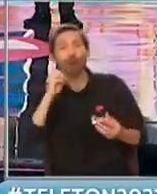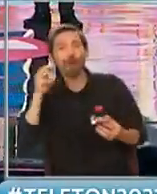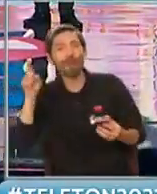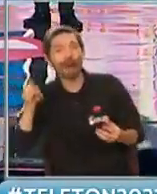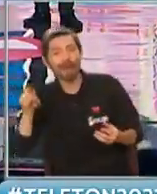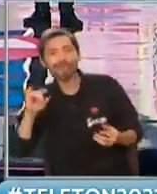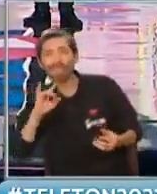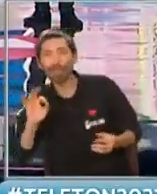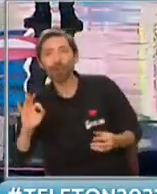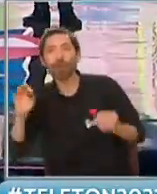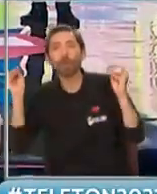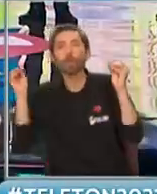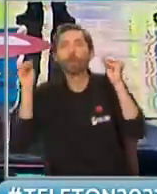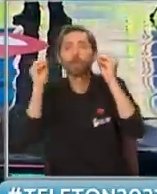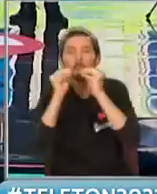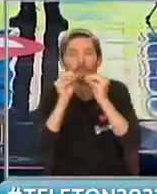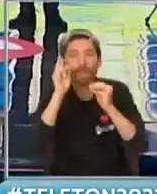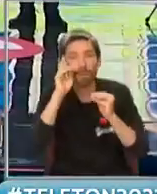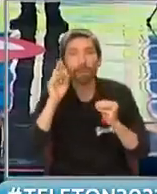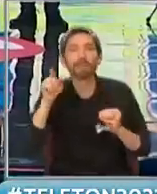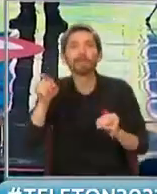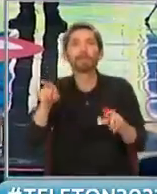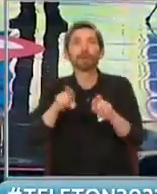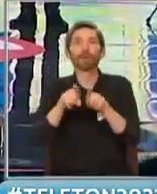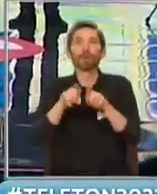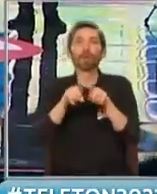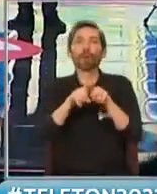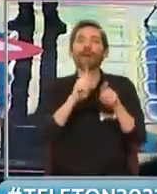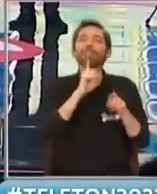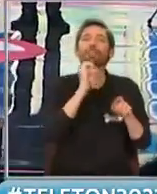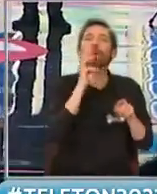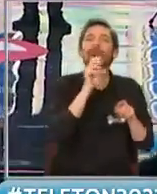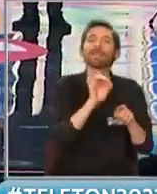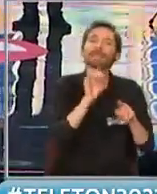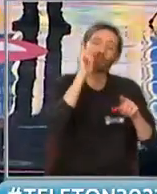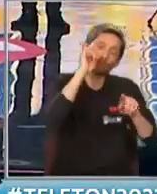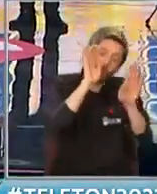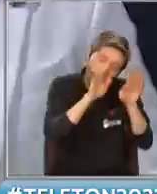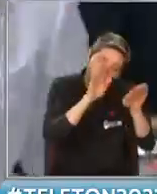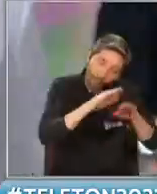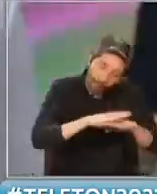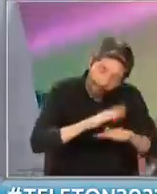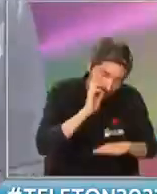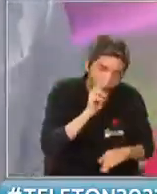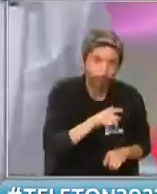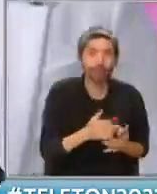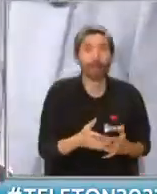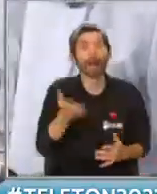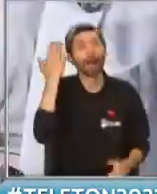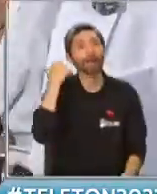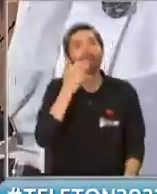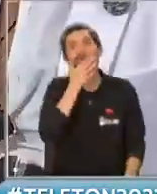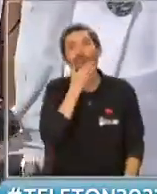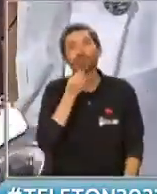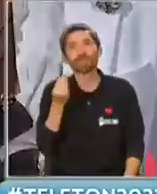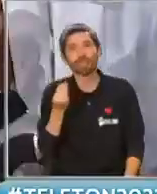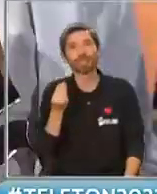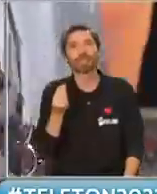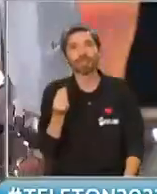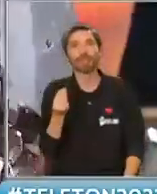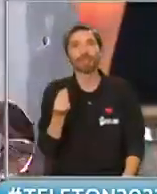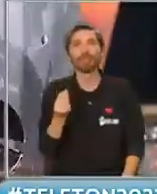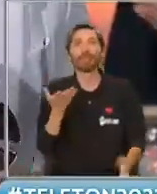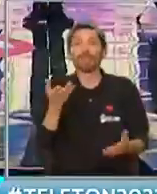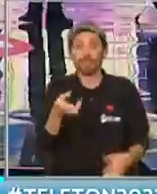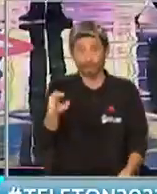terminaron con un besito un bes le tengo un altar a tomasito le ti Oye que fue bonito eso Entonces la gente dec por qué no